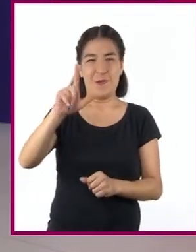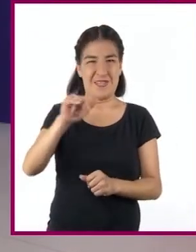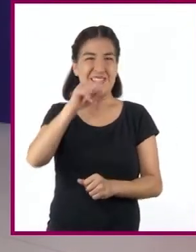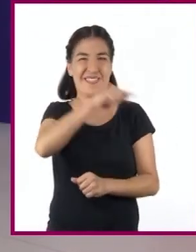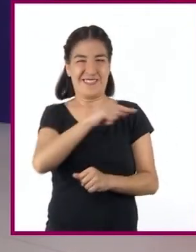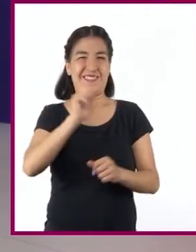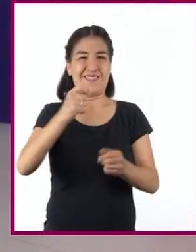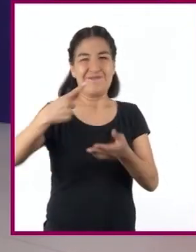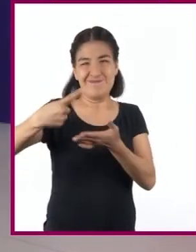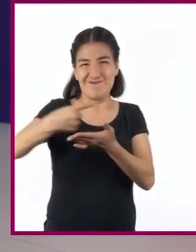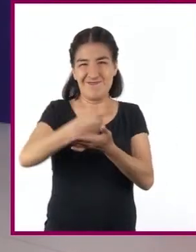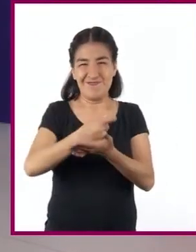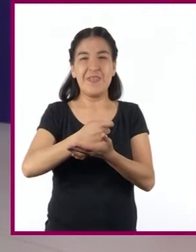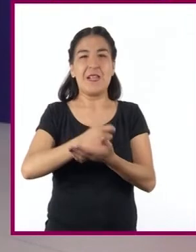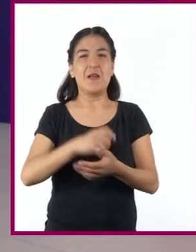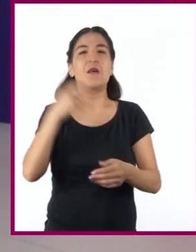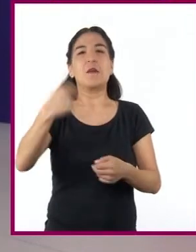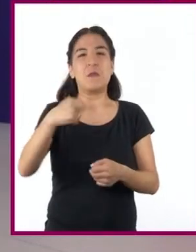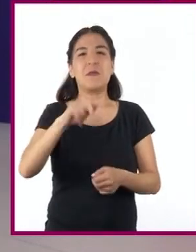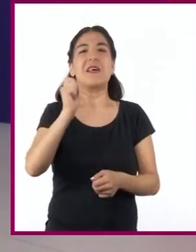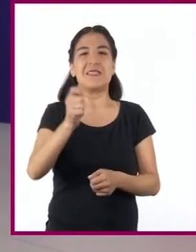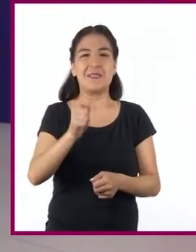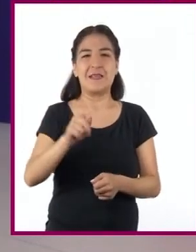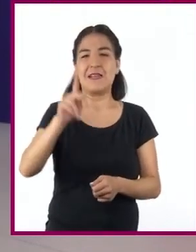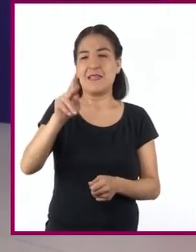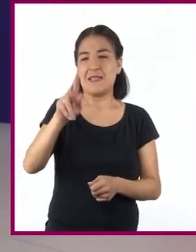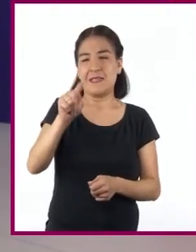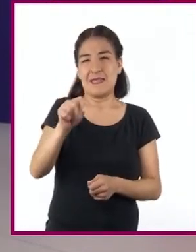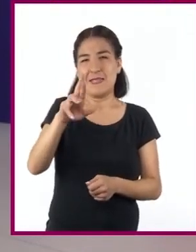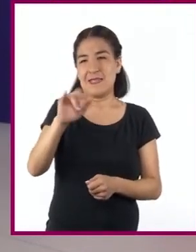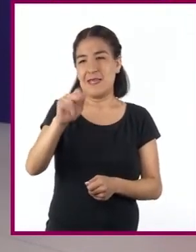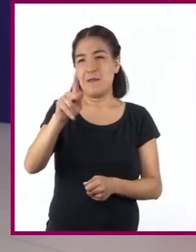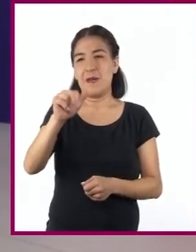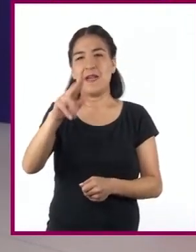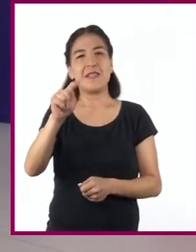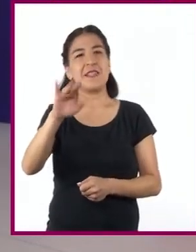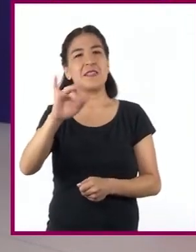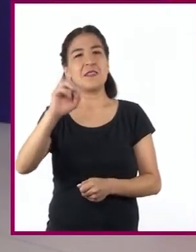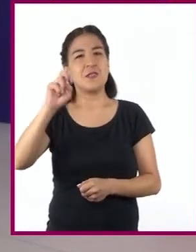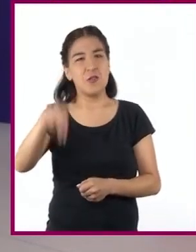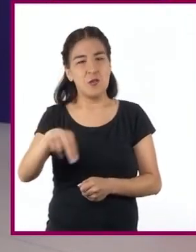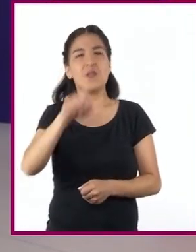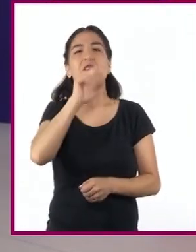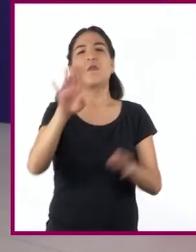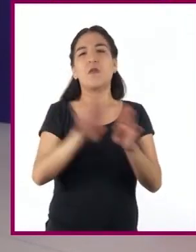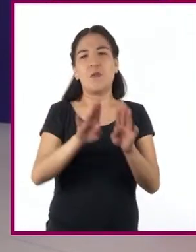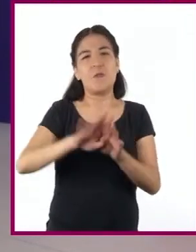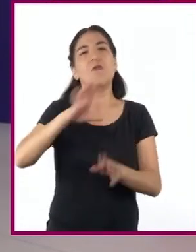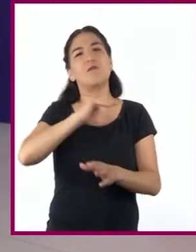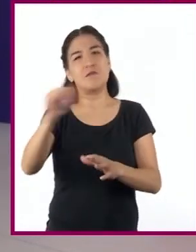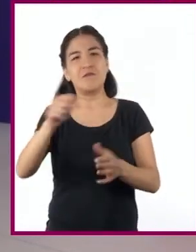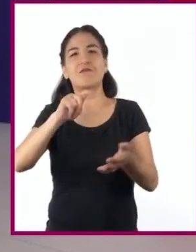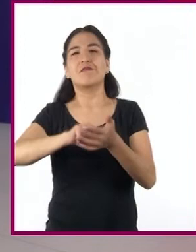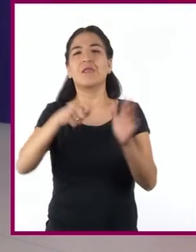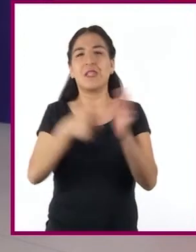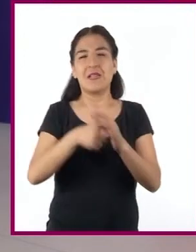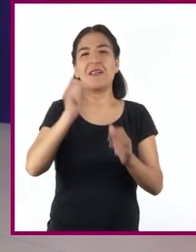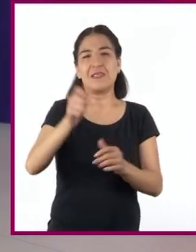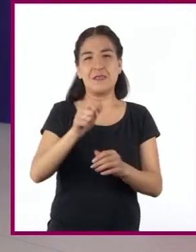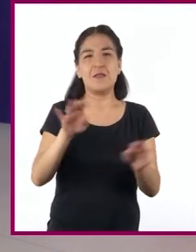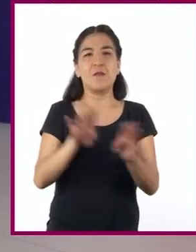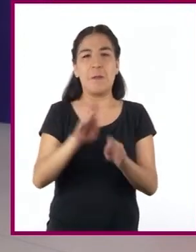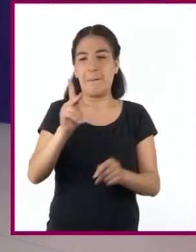se menciona se llama bipartición. Aunque hay más mecanismos de reproducción asexual como la esporulación o